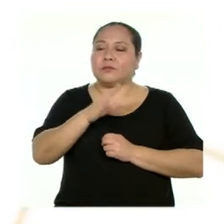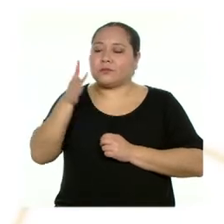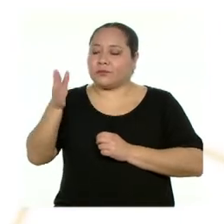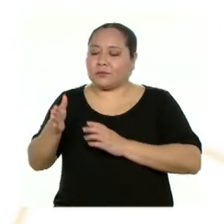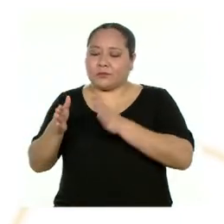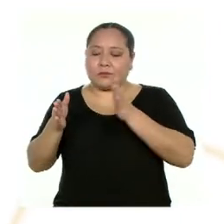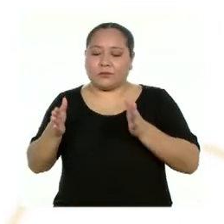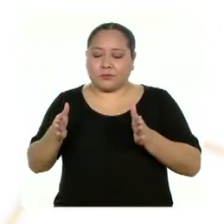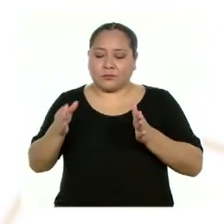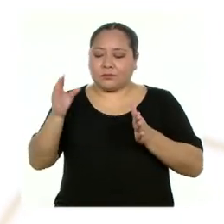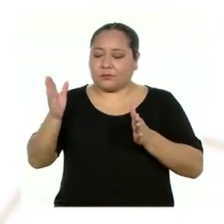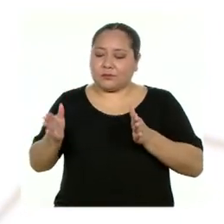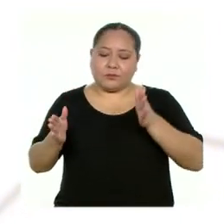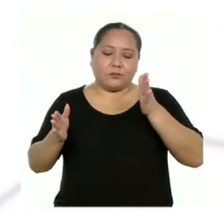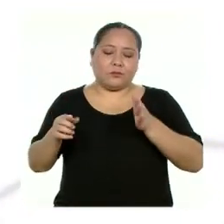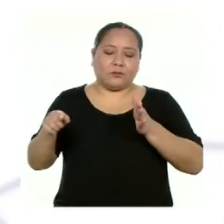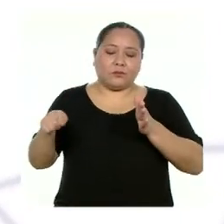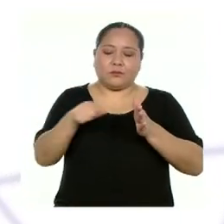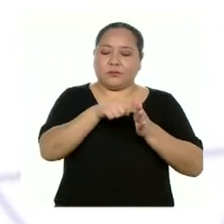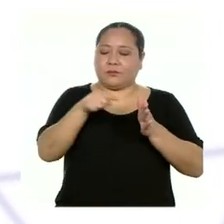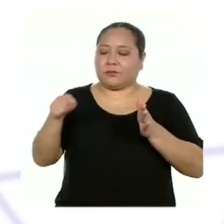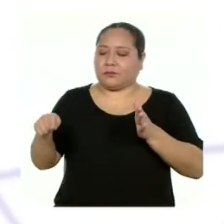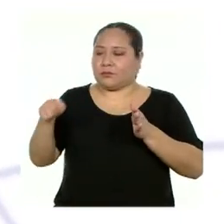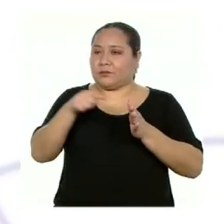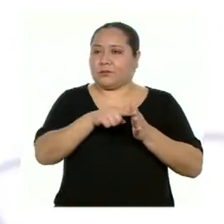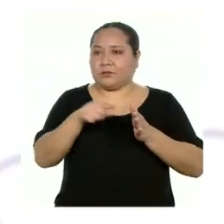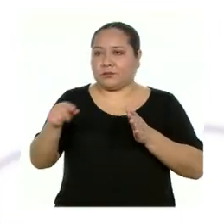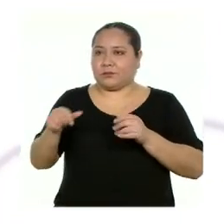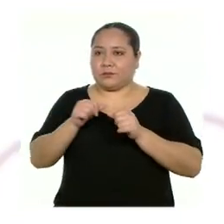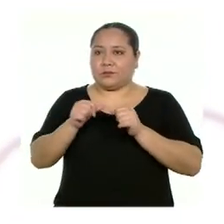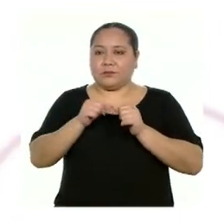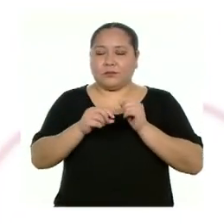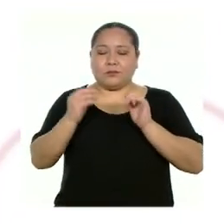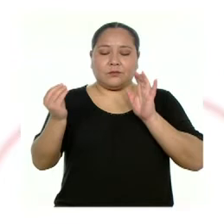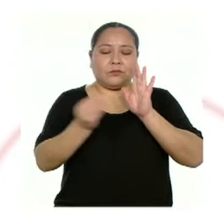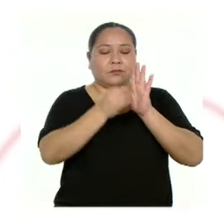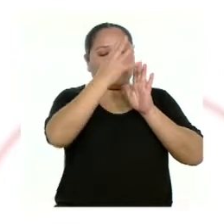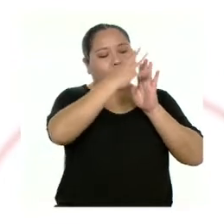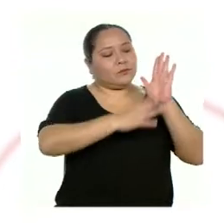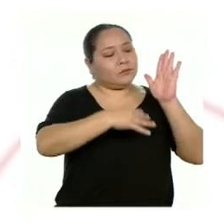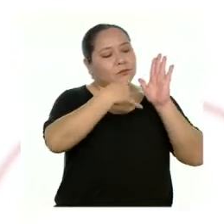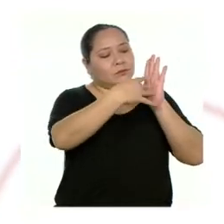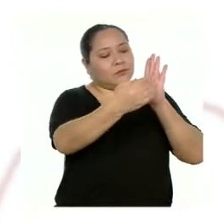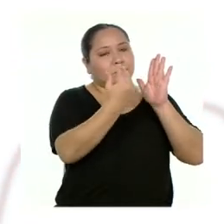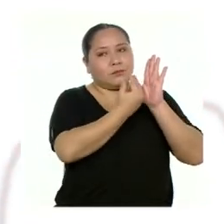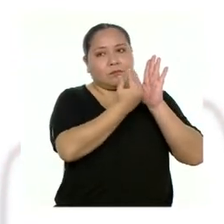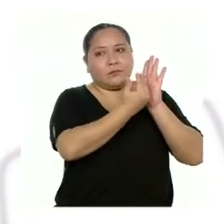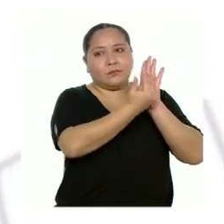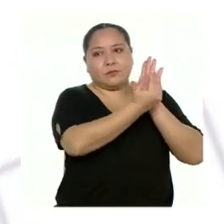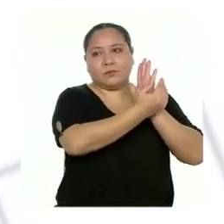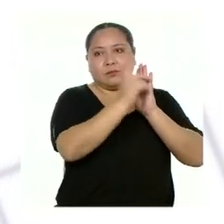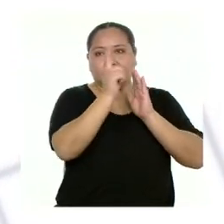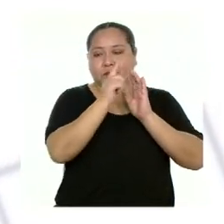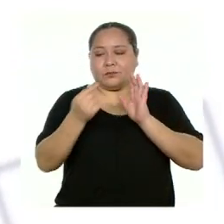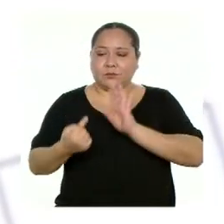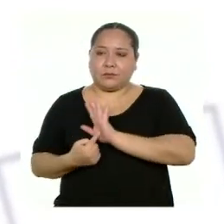en la fórmula, nos referimos a los intervalos que consideramos en la tabla de frecuencias, y no a los que figuran en la presentación adaptada